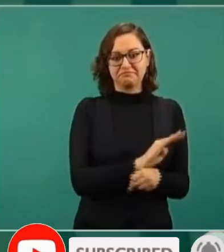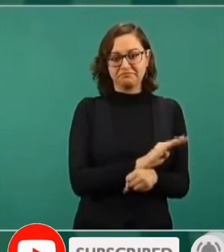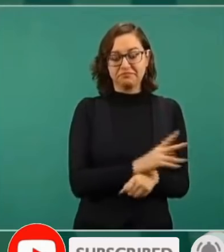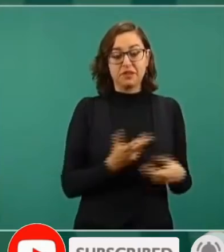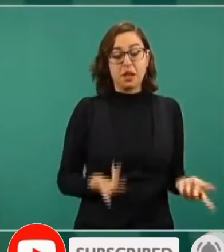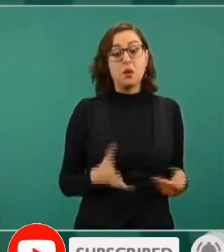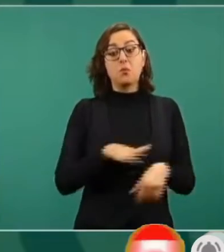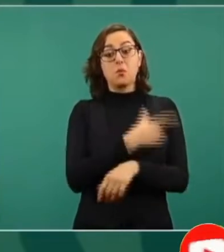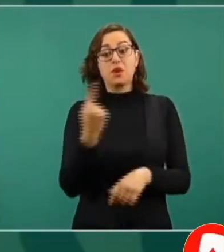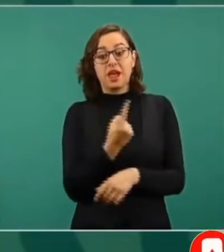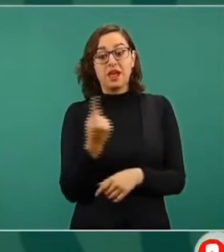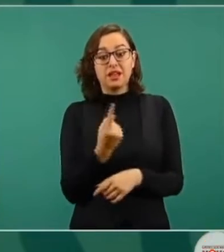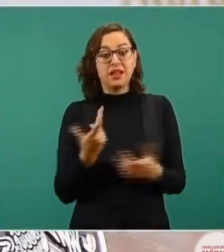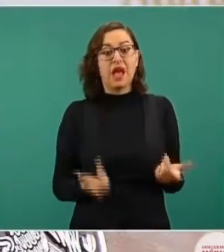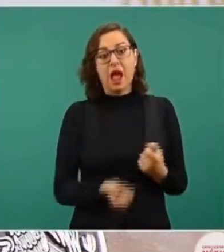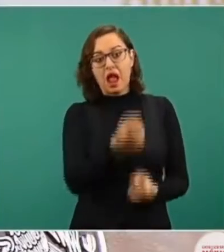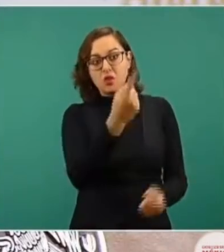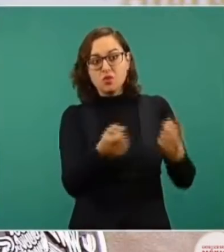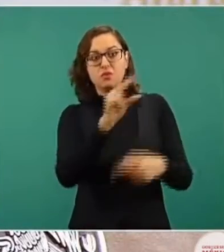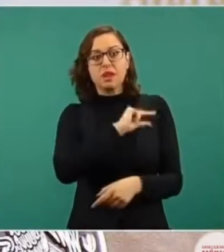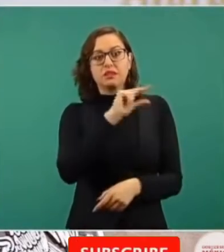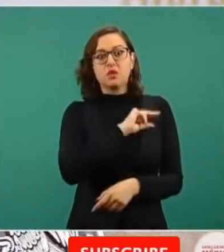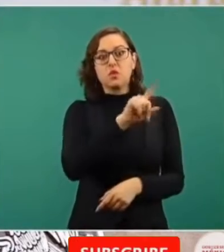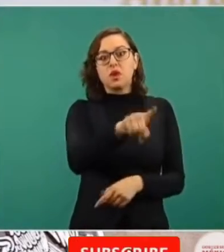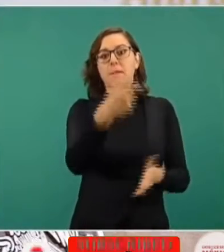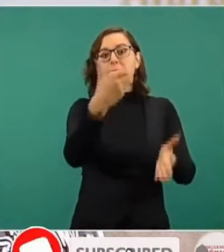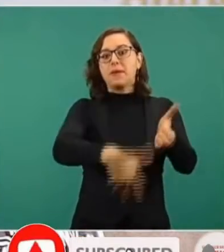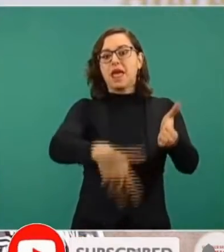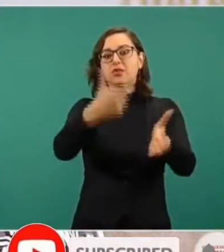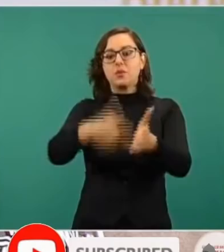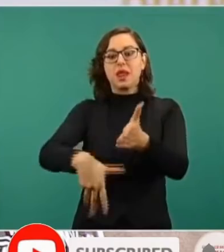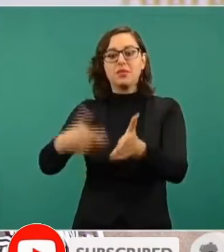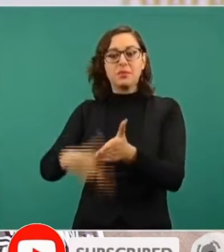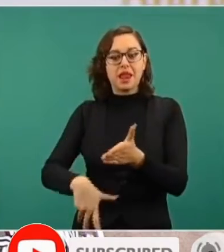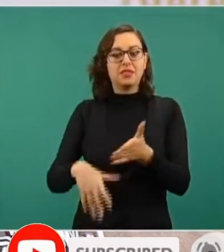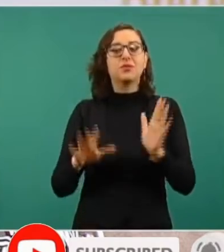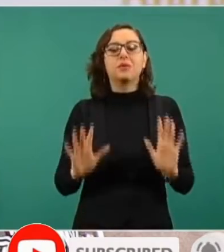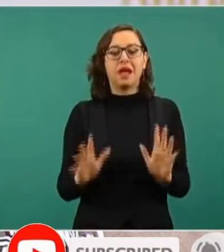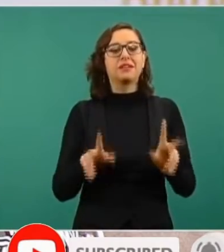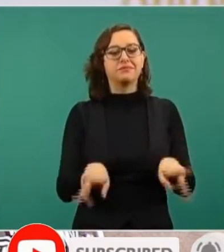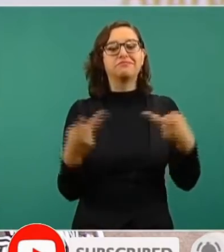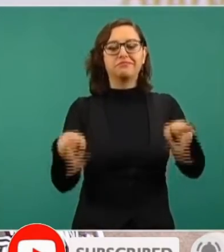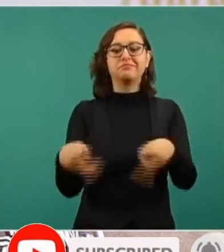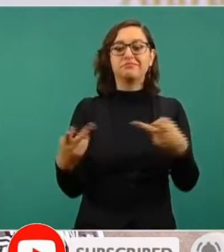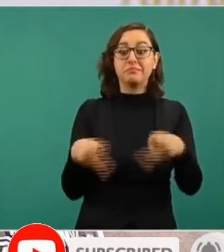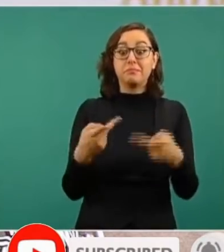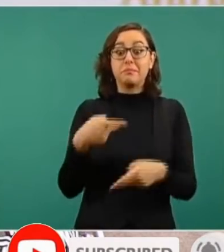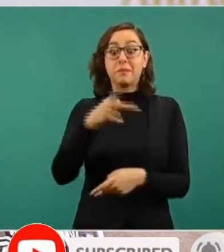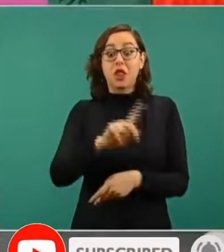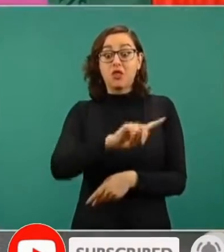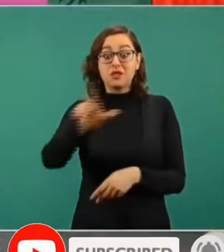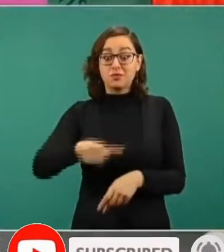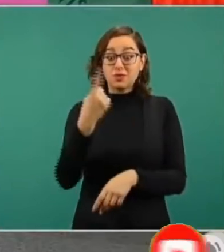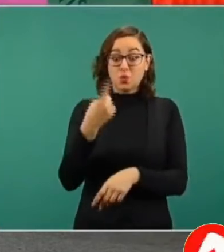bajo para ser despachados. Nuevo beneficio increíble para los privados que ofertaron un precio